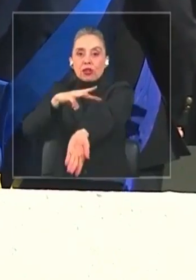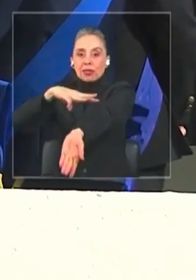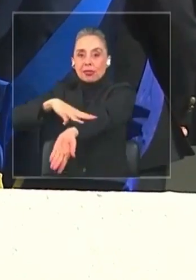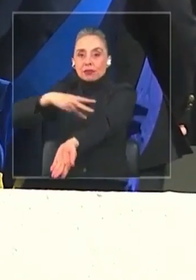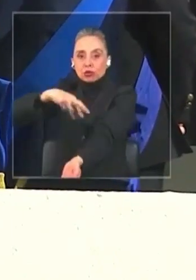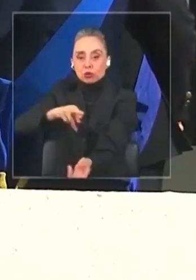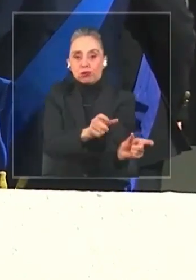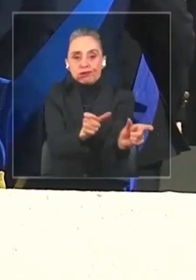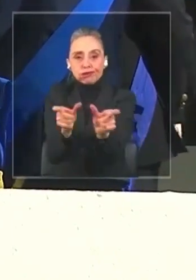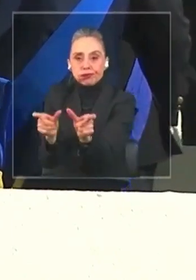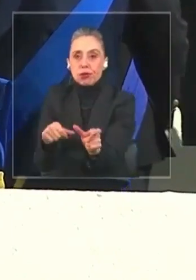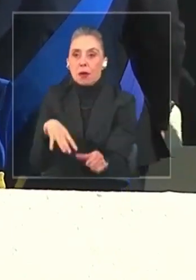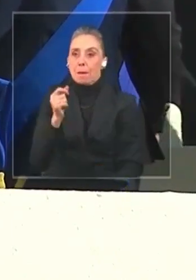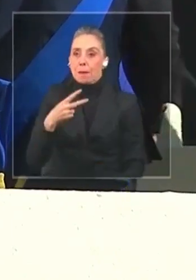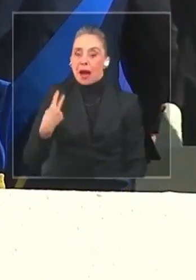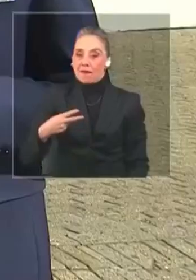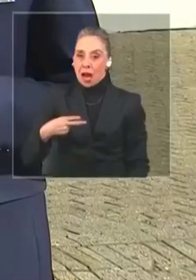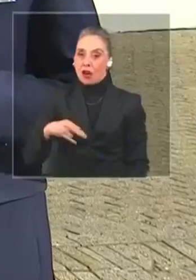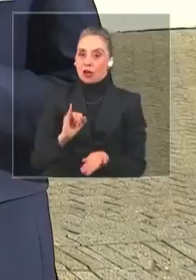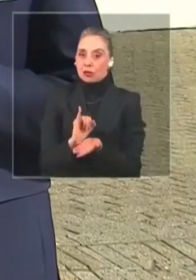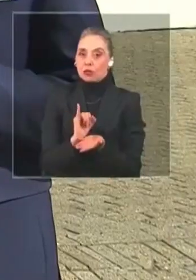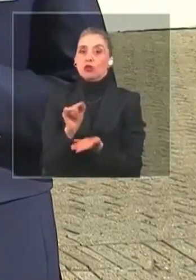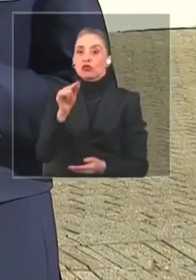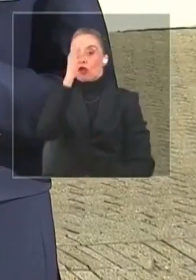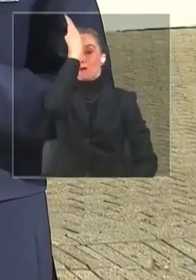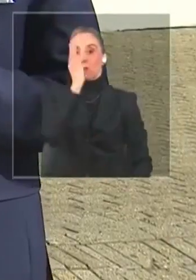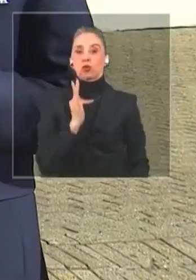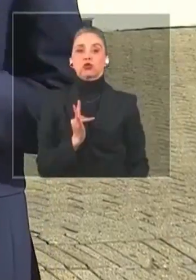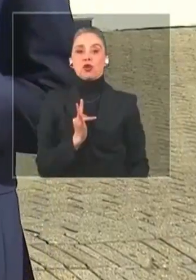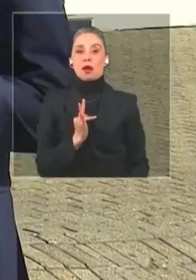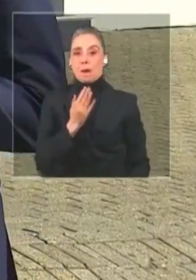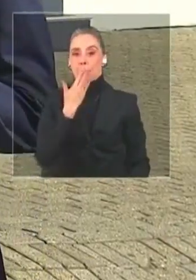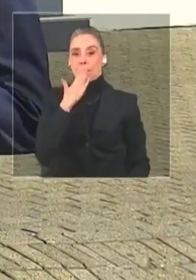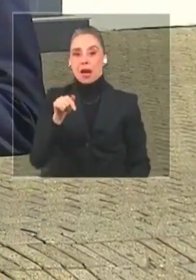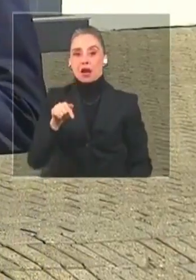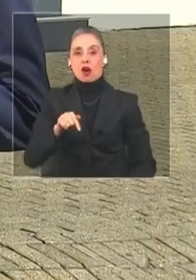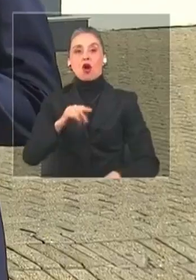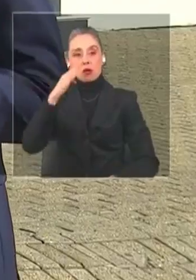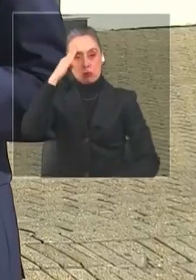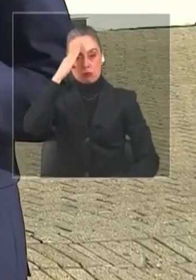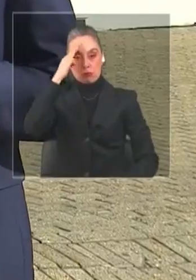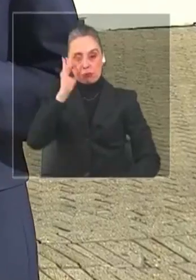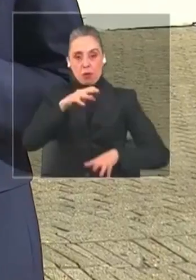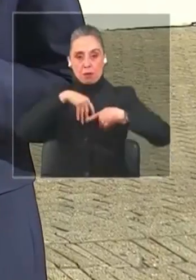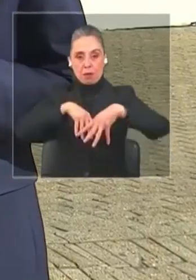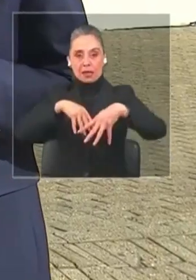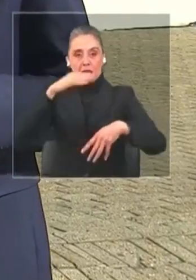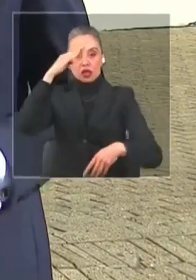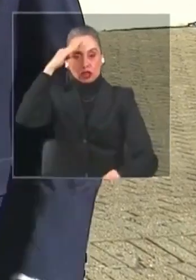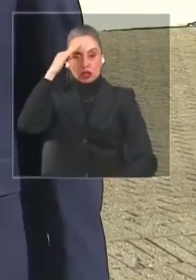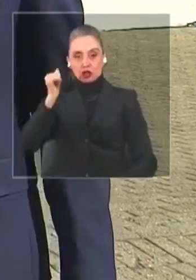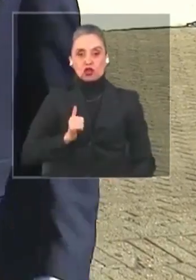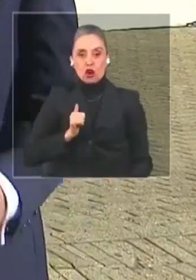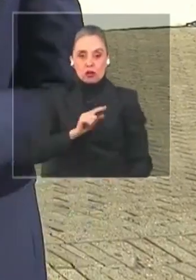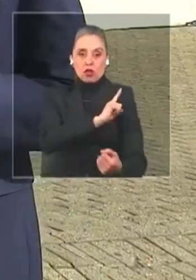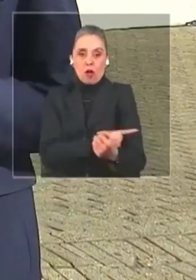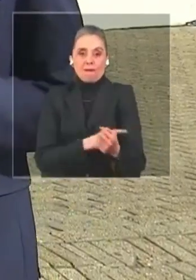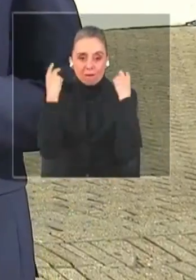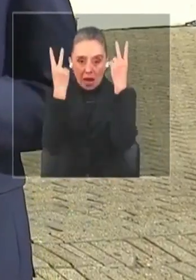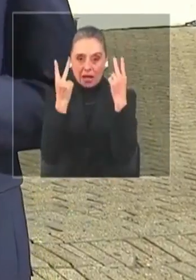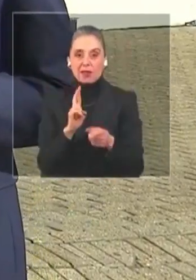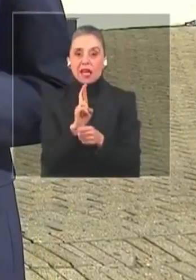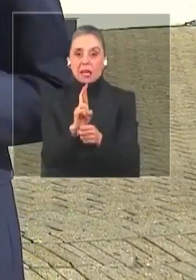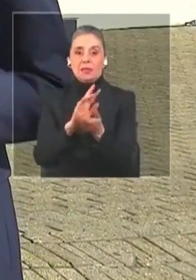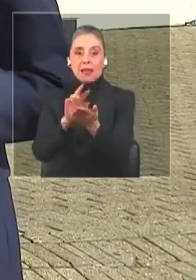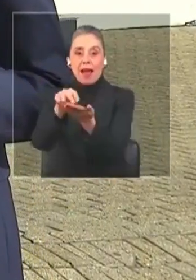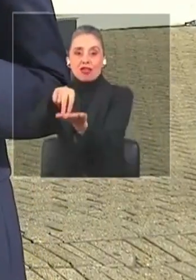nuestro principal valor o activo que tiene la institución es el personal. Por lo tanto, qué mejor que la marcialidad y la gallardía de nuestros soldados que nos representan a todos los que están